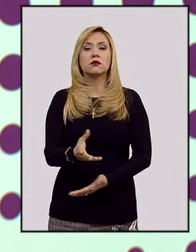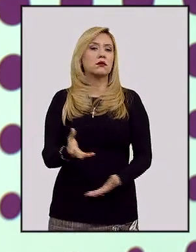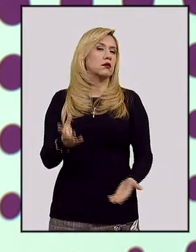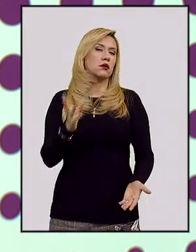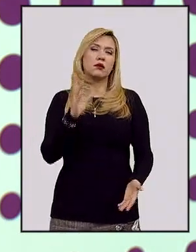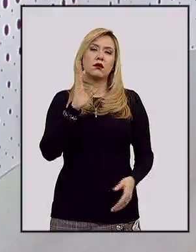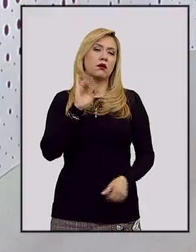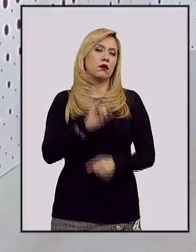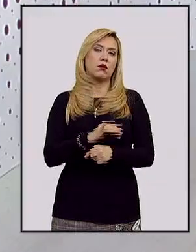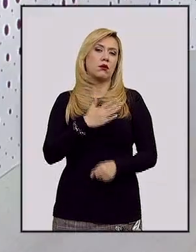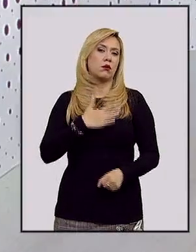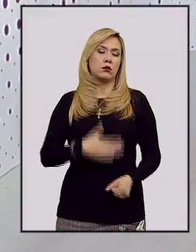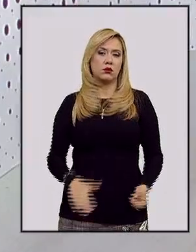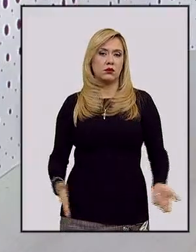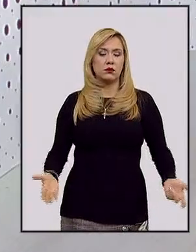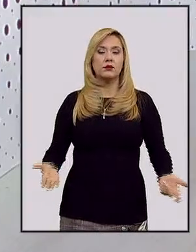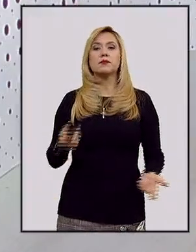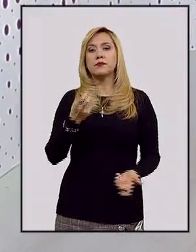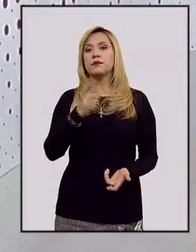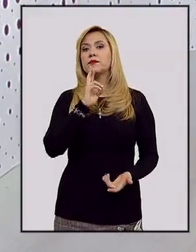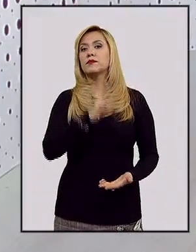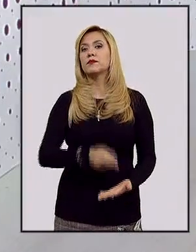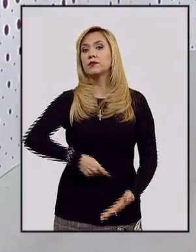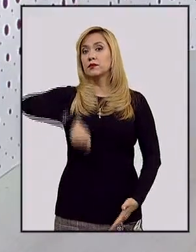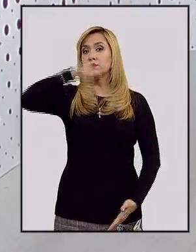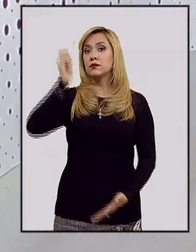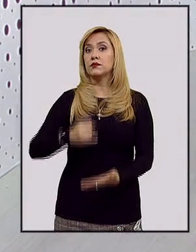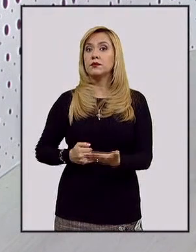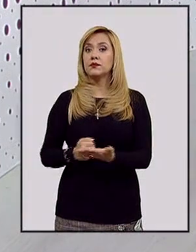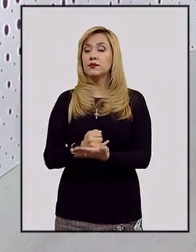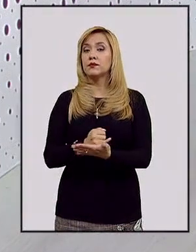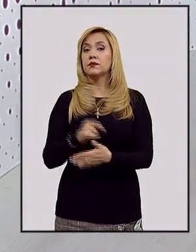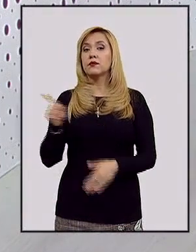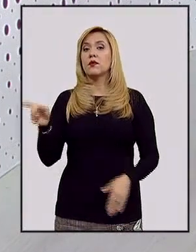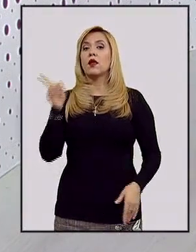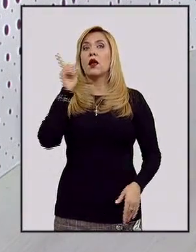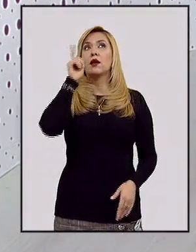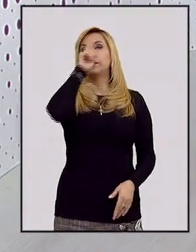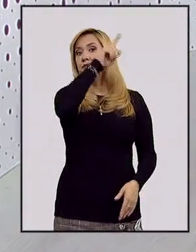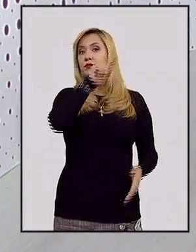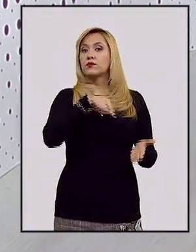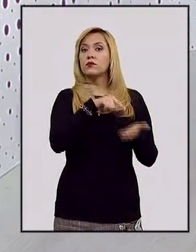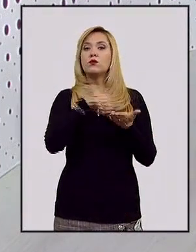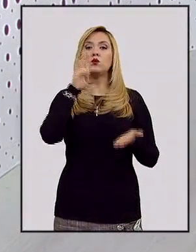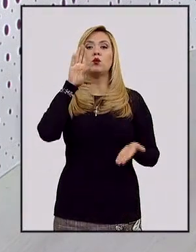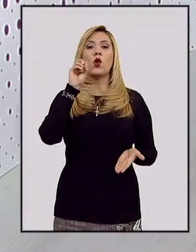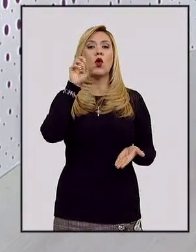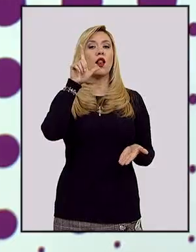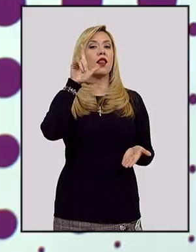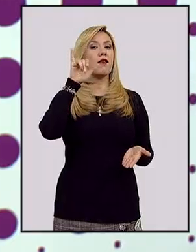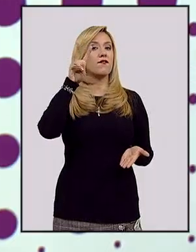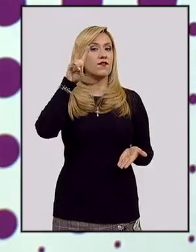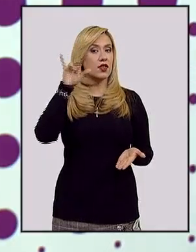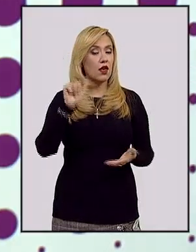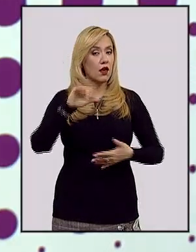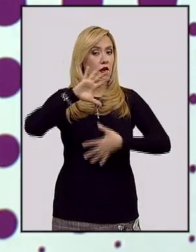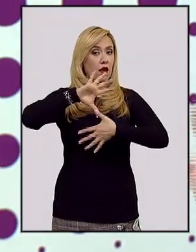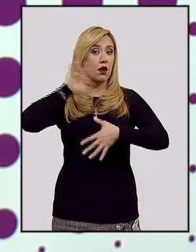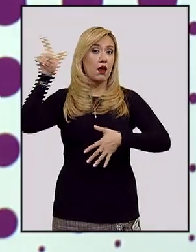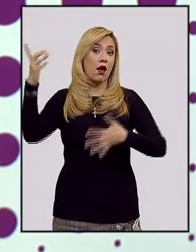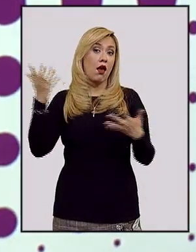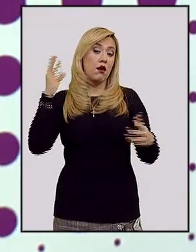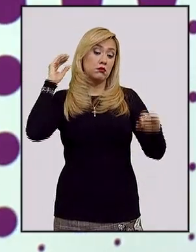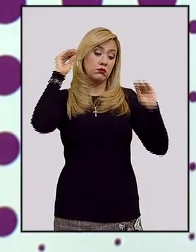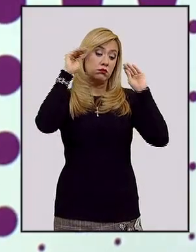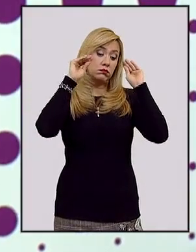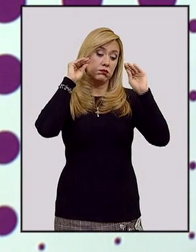¿no? Y justo la sentencia de IB contra Bolivia de la Corte Interamericana es la que desarrolla todo este